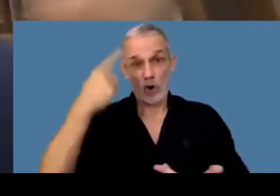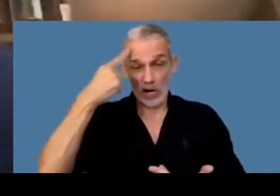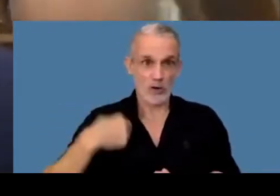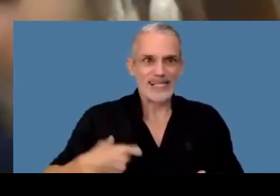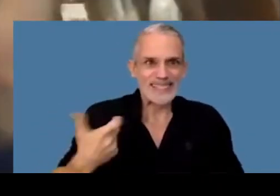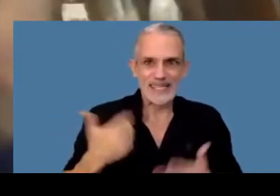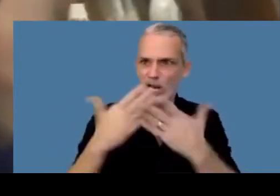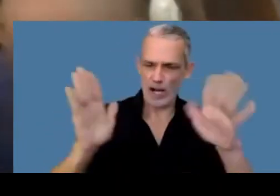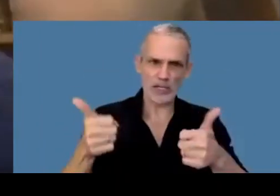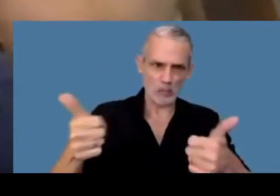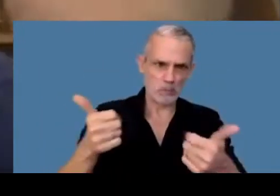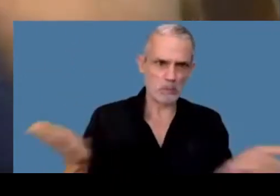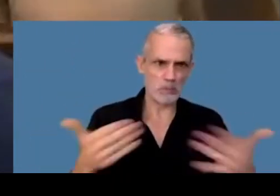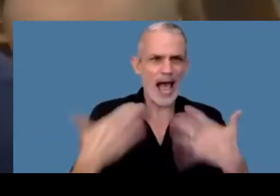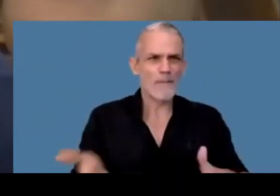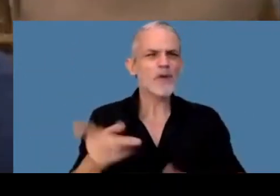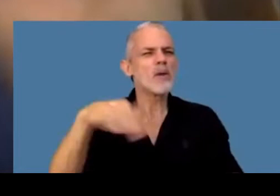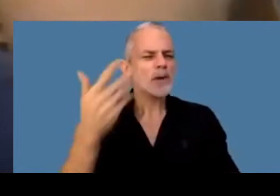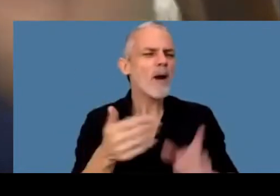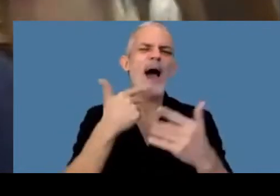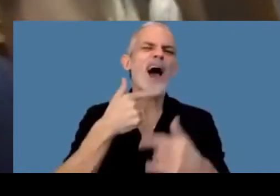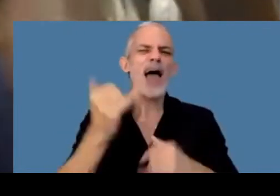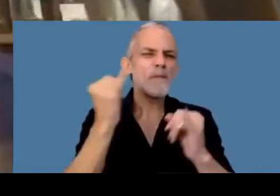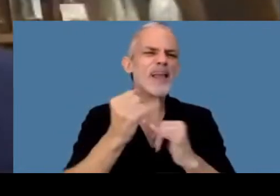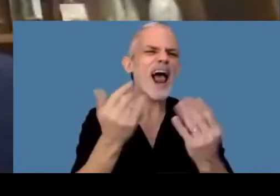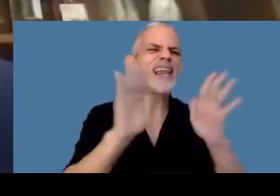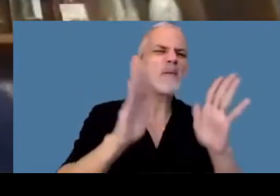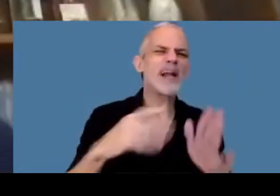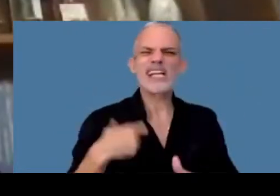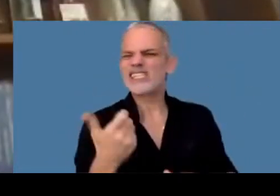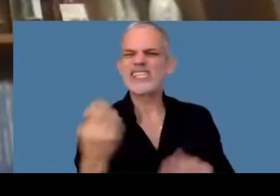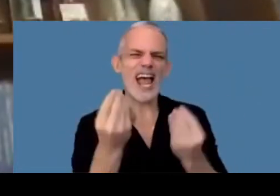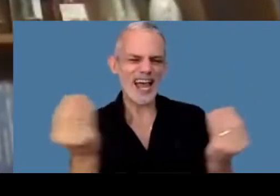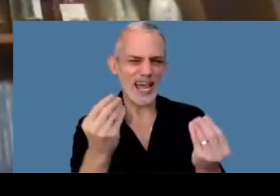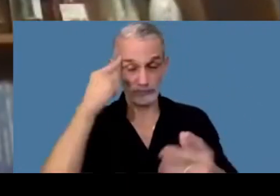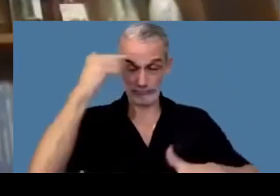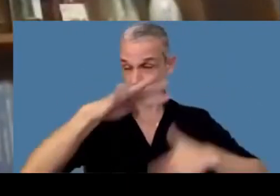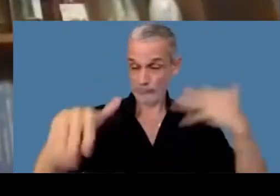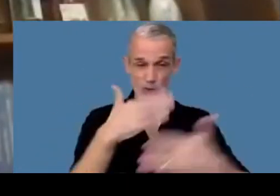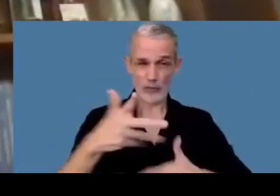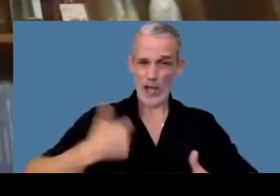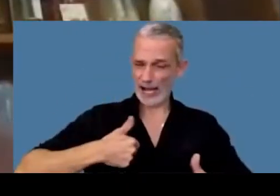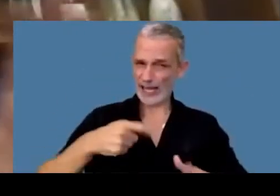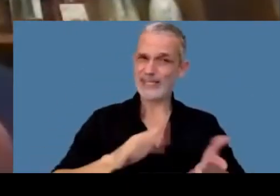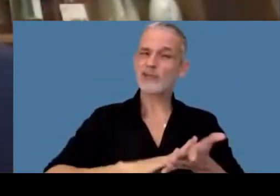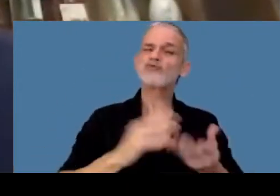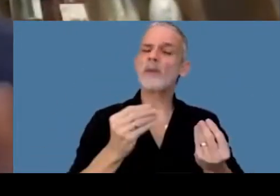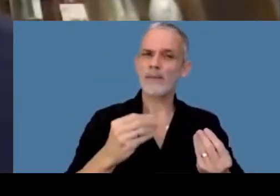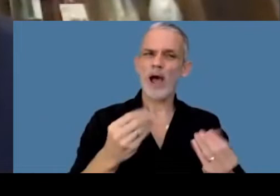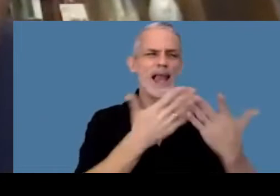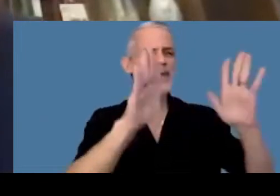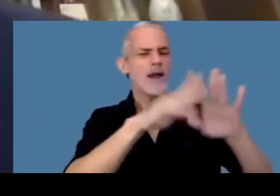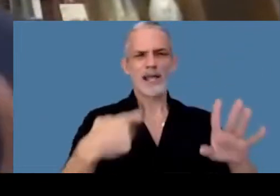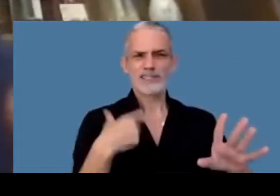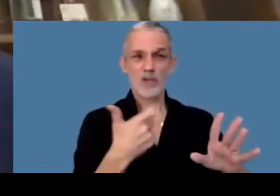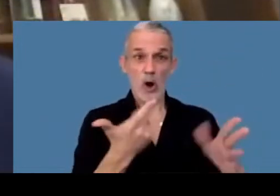Después vamos a hablar de qué es la libertad sindical, porque en nuestro país también se han confundido algunas cosas en torno a la libertad sindical o se han omitido, y todo esto